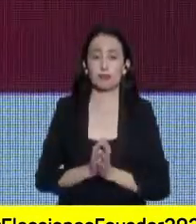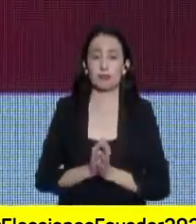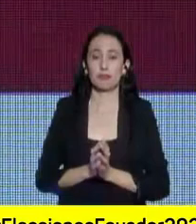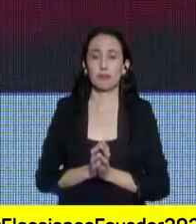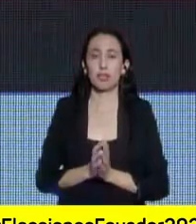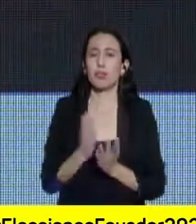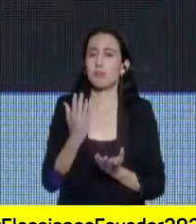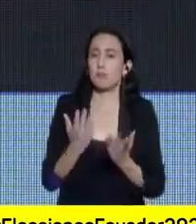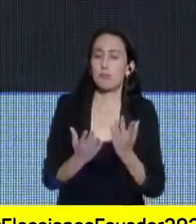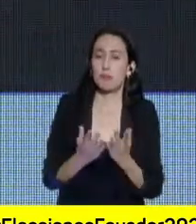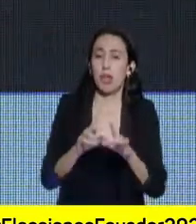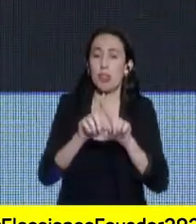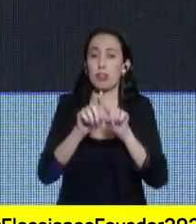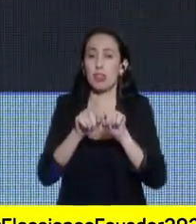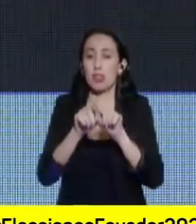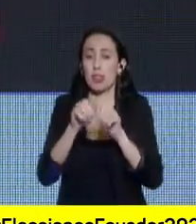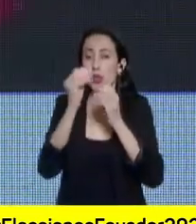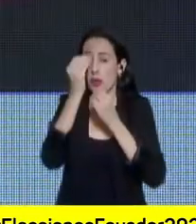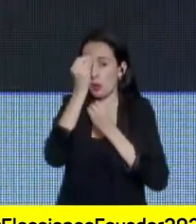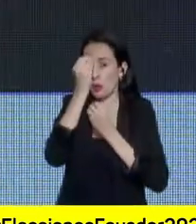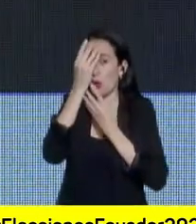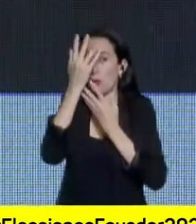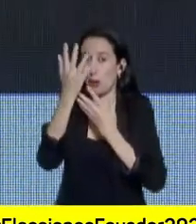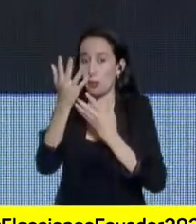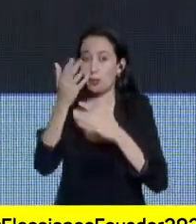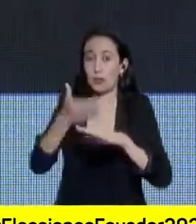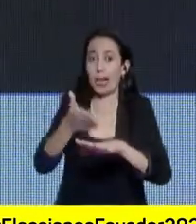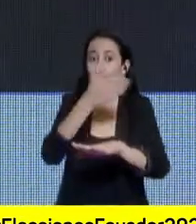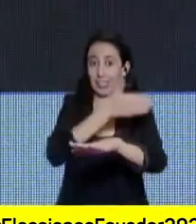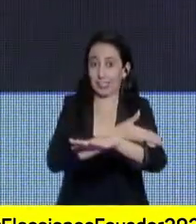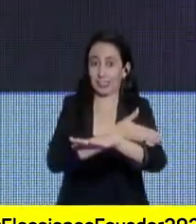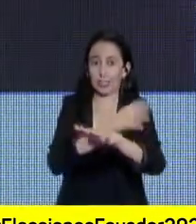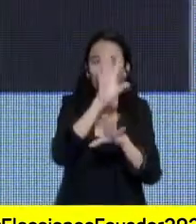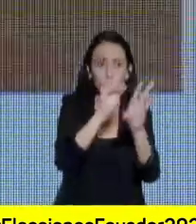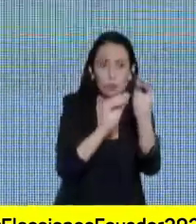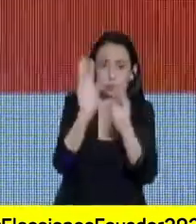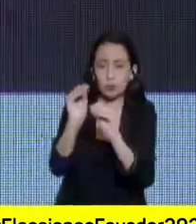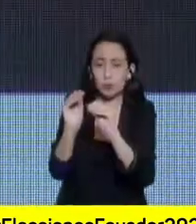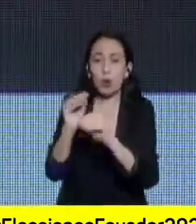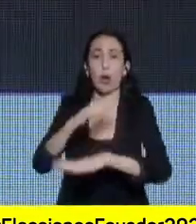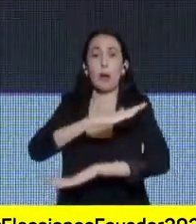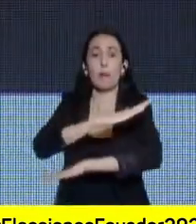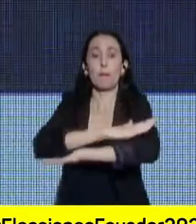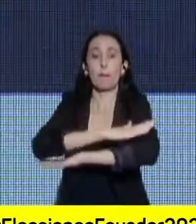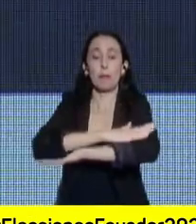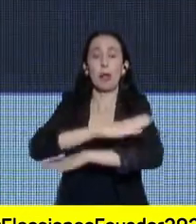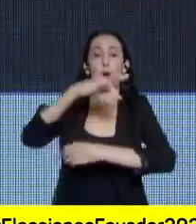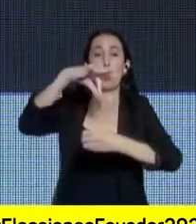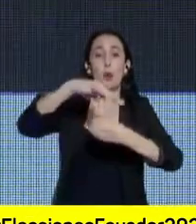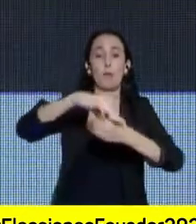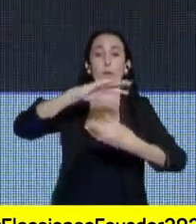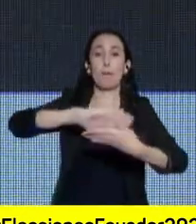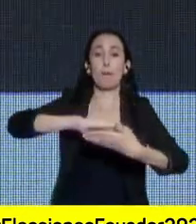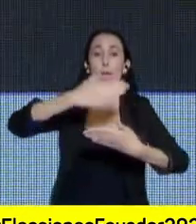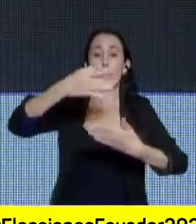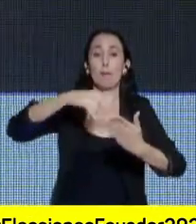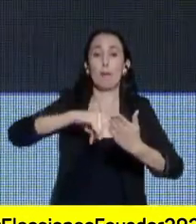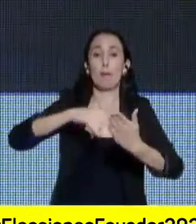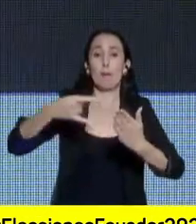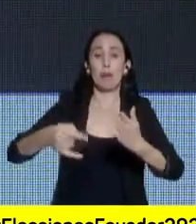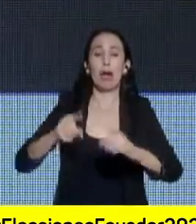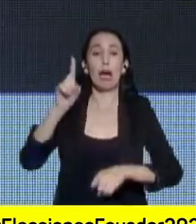que, de acuerdo a los informes preliminares, la plataforma de voto telemático